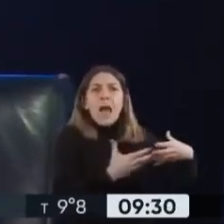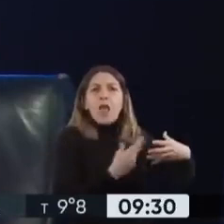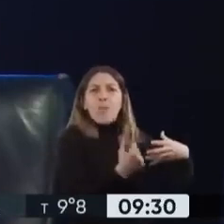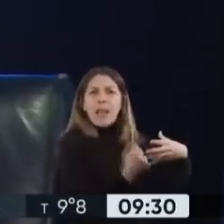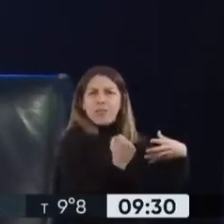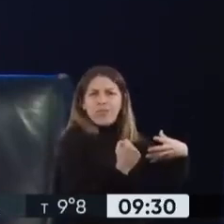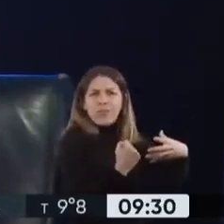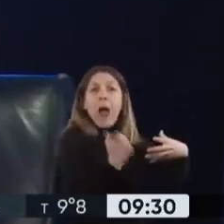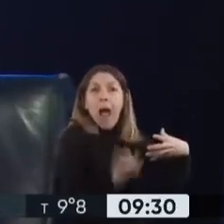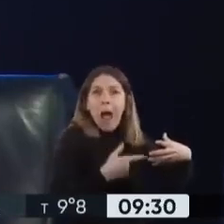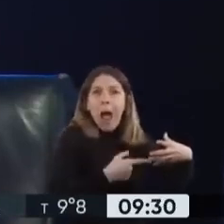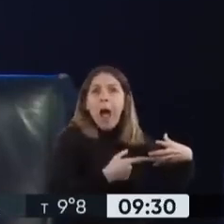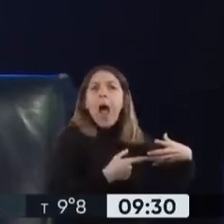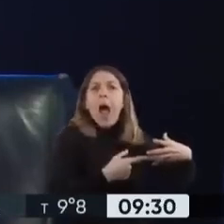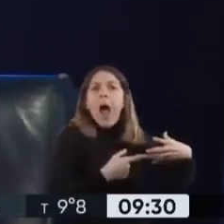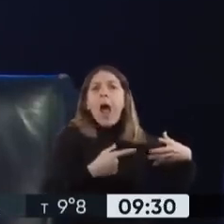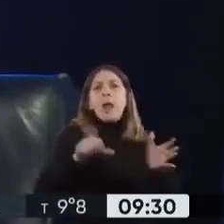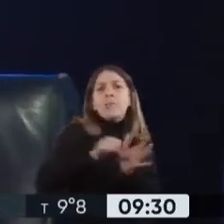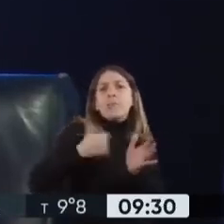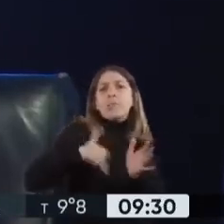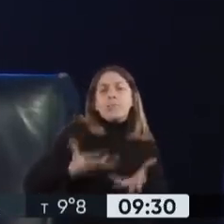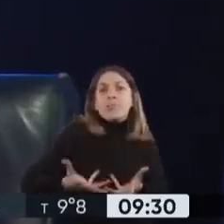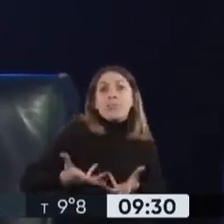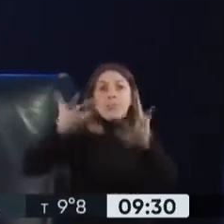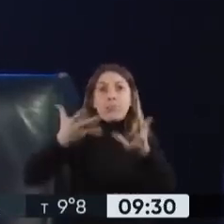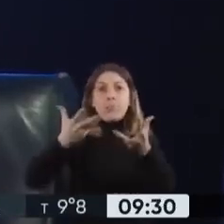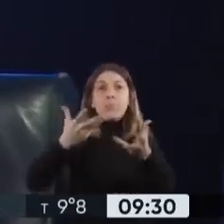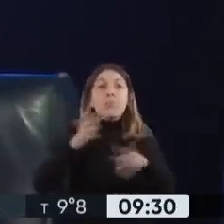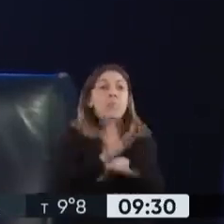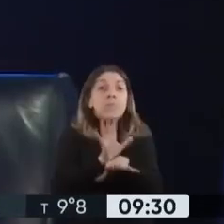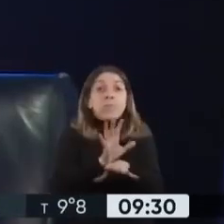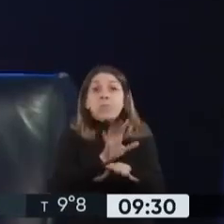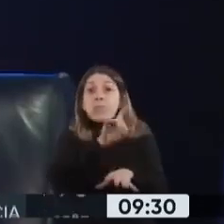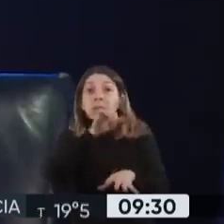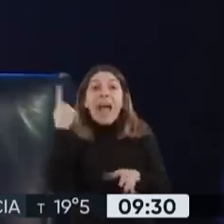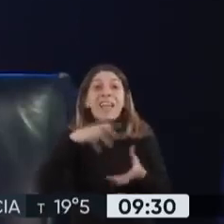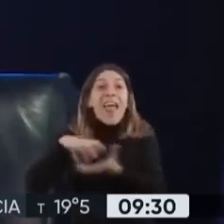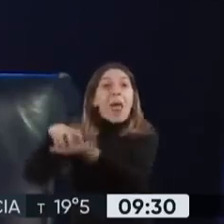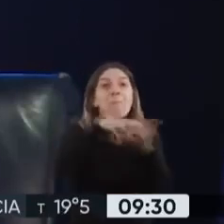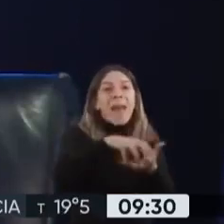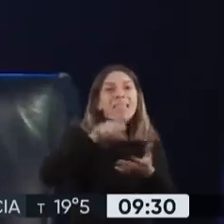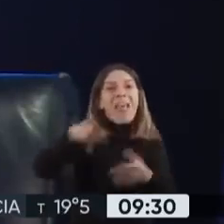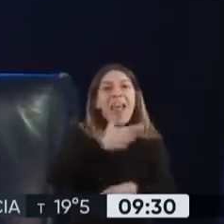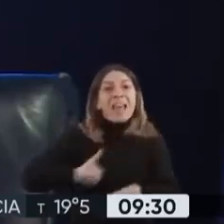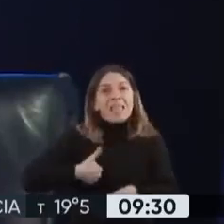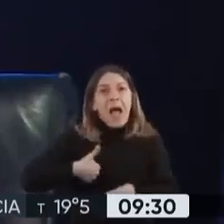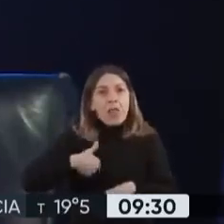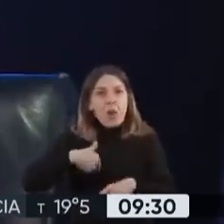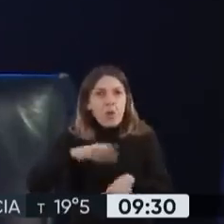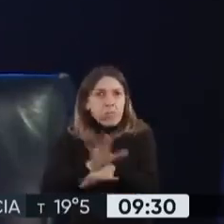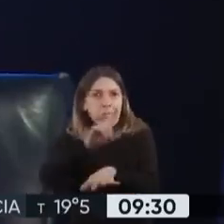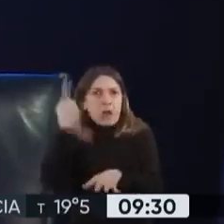prestigio como estaba nacional el estado nacional también es un sector económico importante dentro de la economía y ese estado